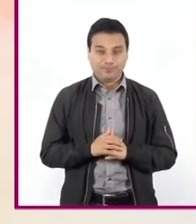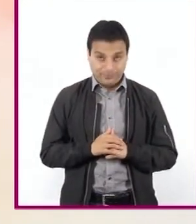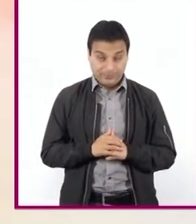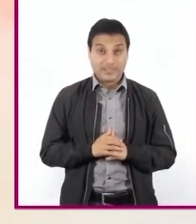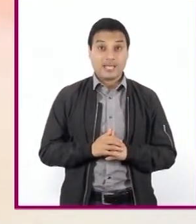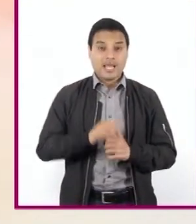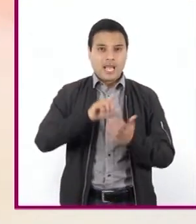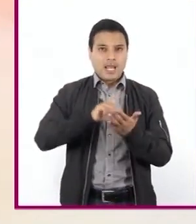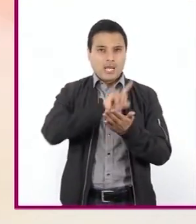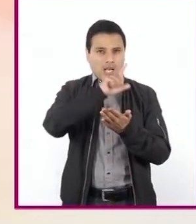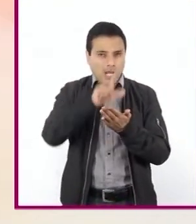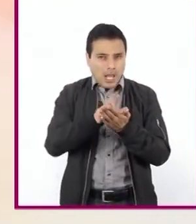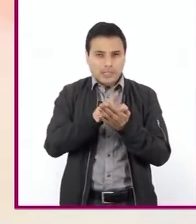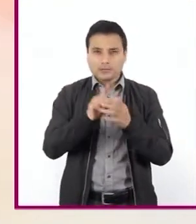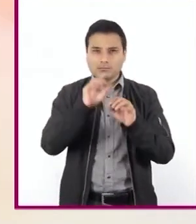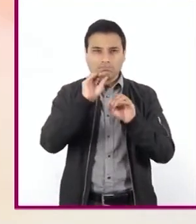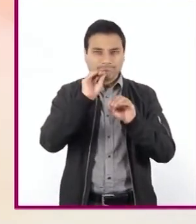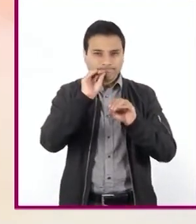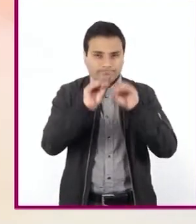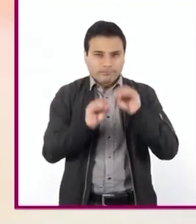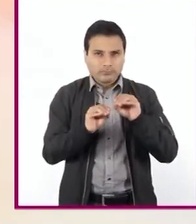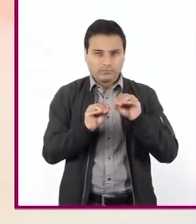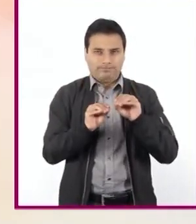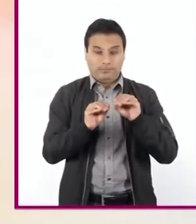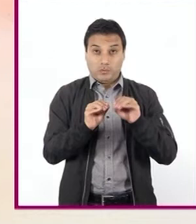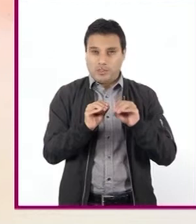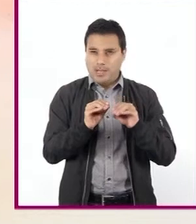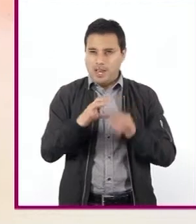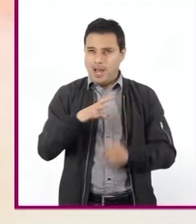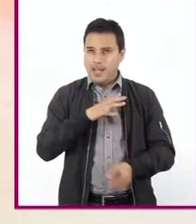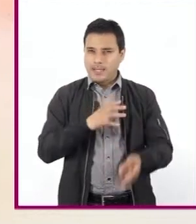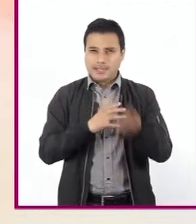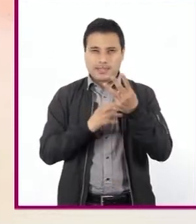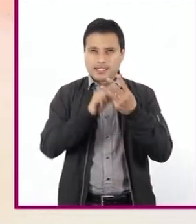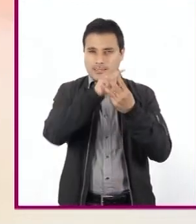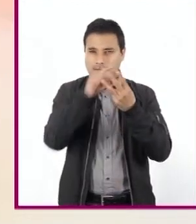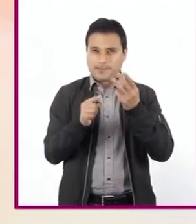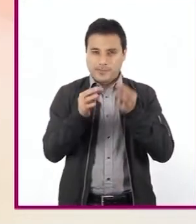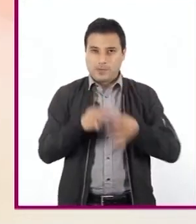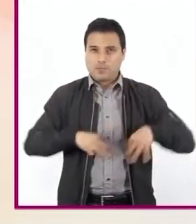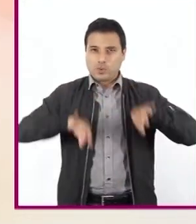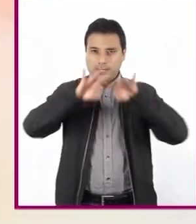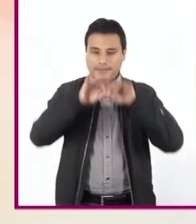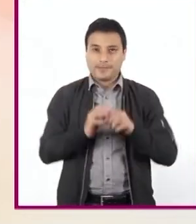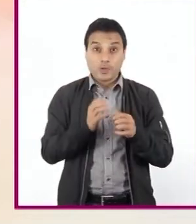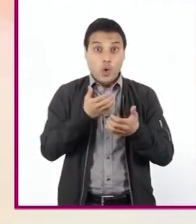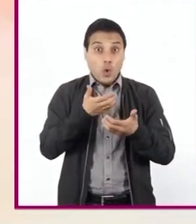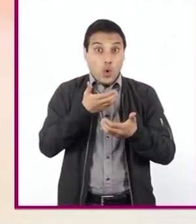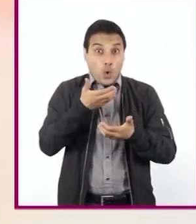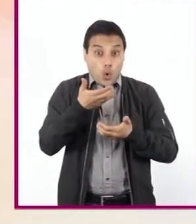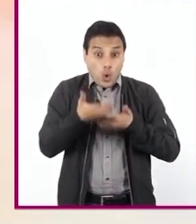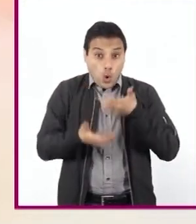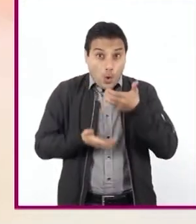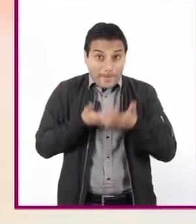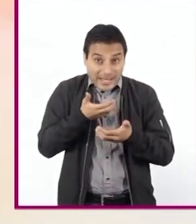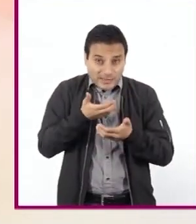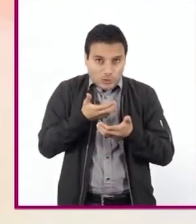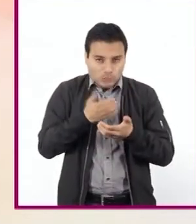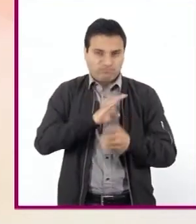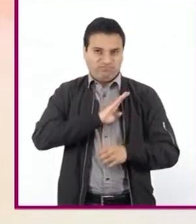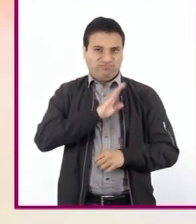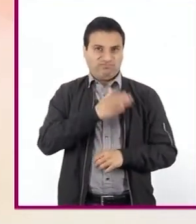legislación tuvo, pues, 3 puntos de mira principales: monopolizar el comercio en manos de los